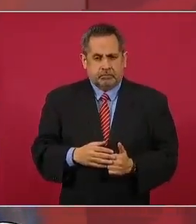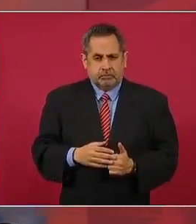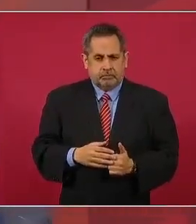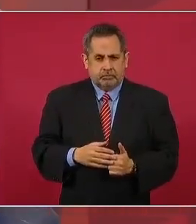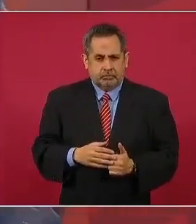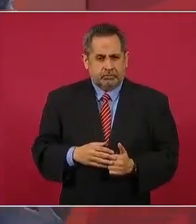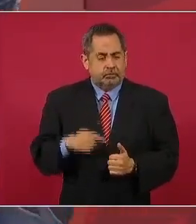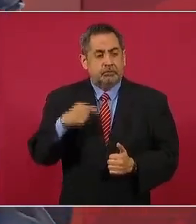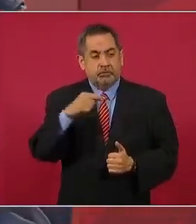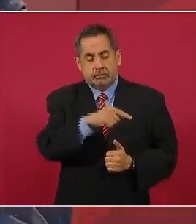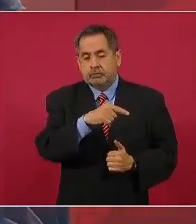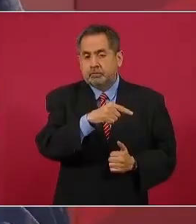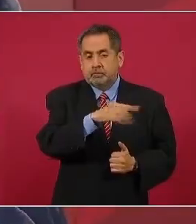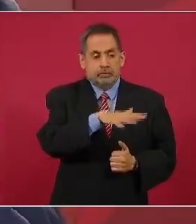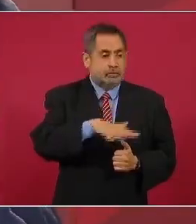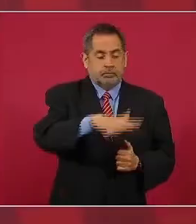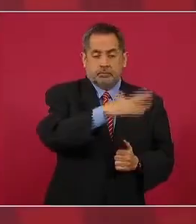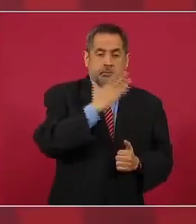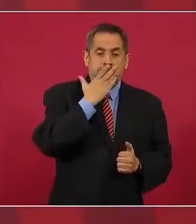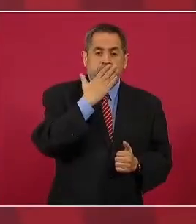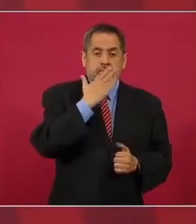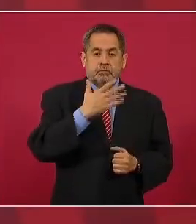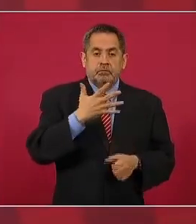estaba en quinto lugar